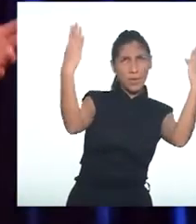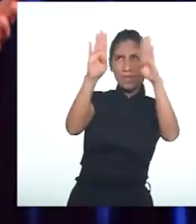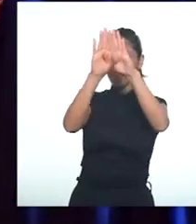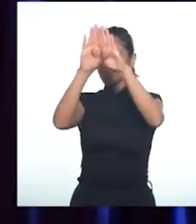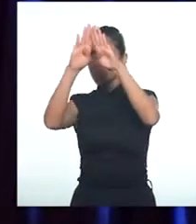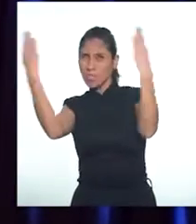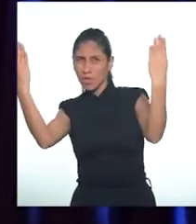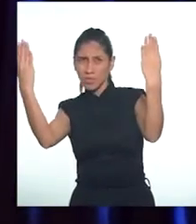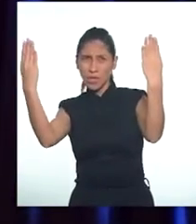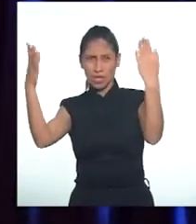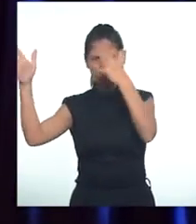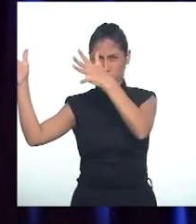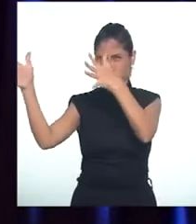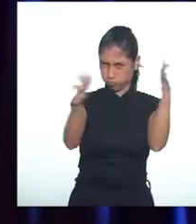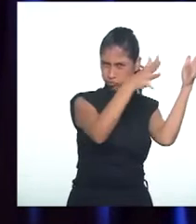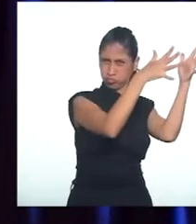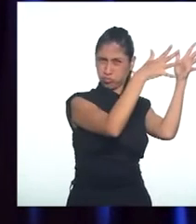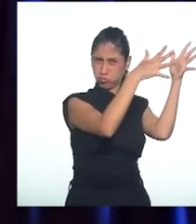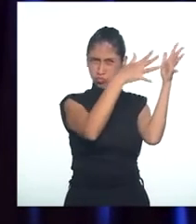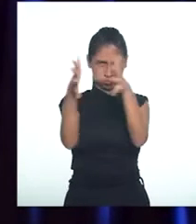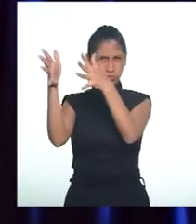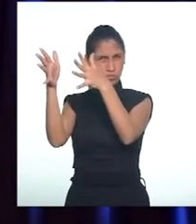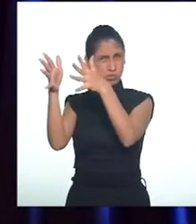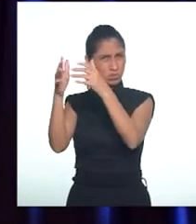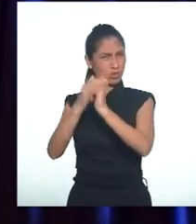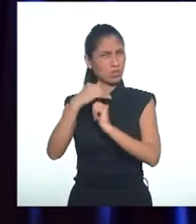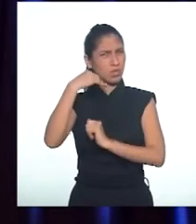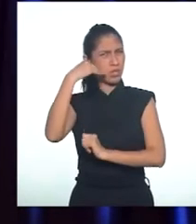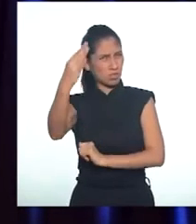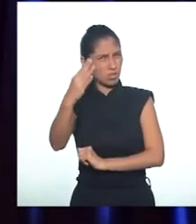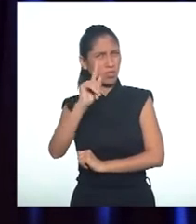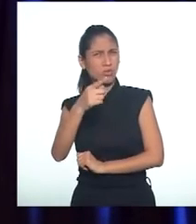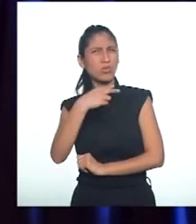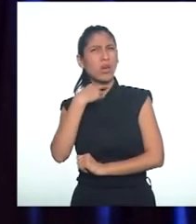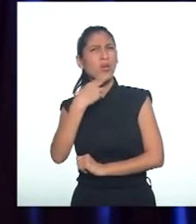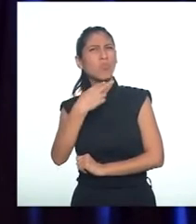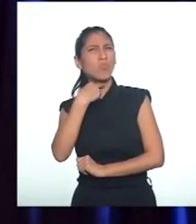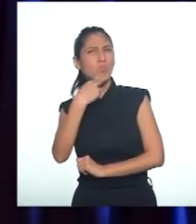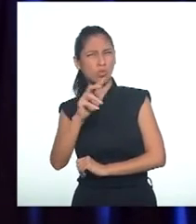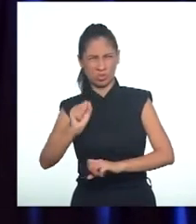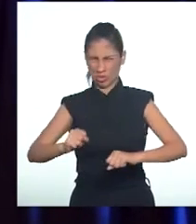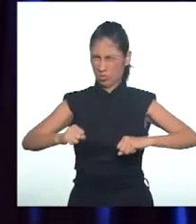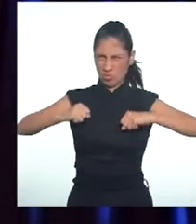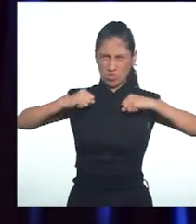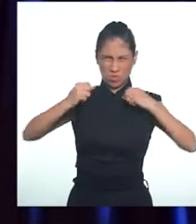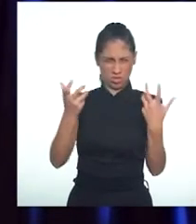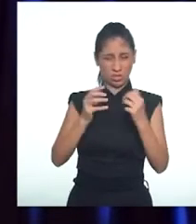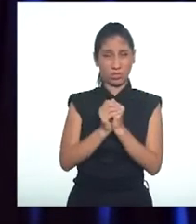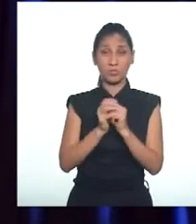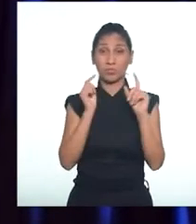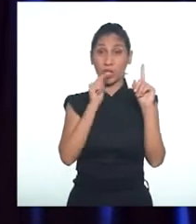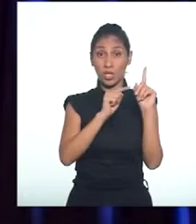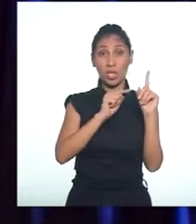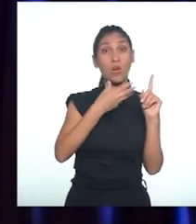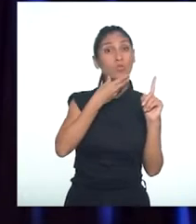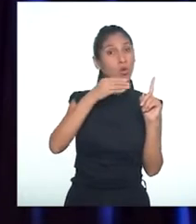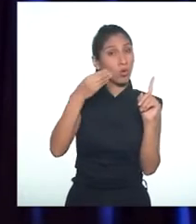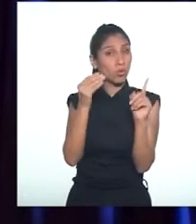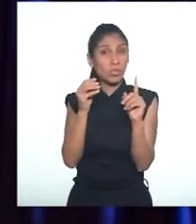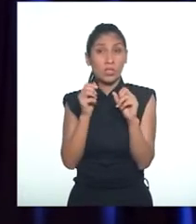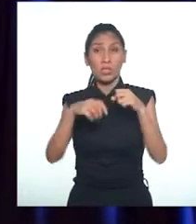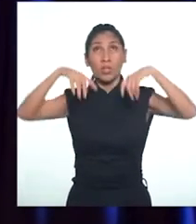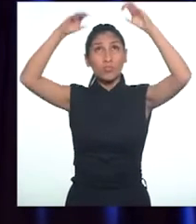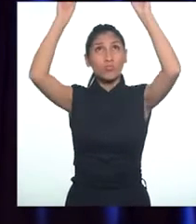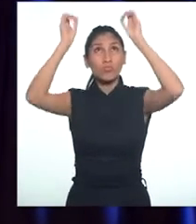guillotina. ¡Al diablo los importunos!, dice una voz que revela mal humor. Una jovencita